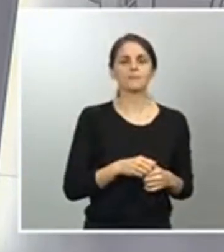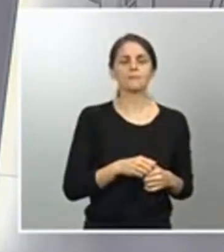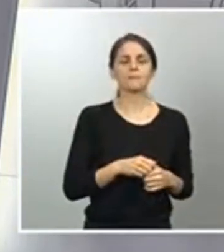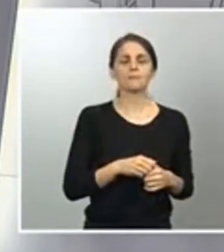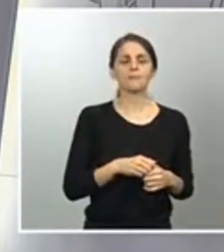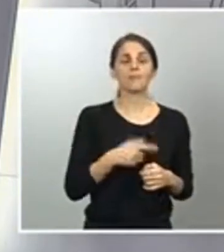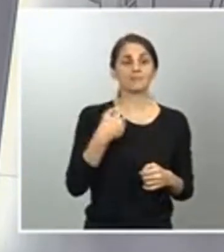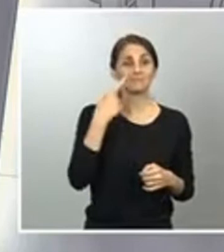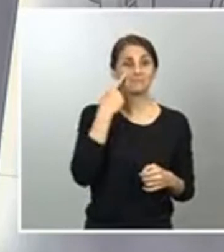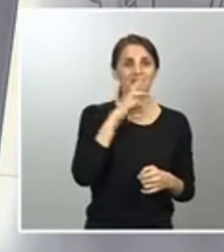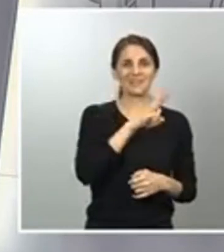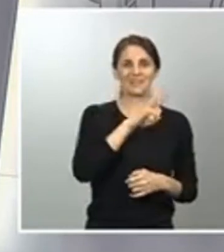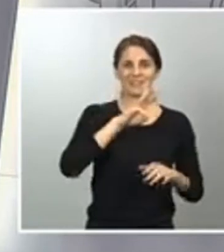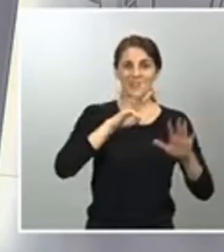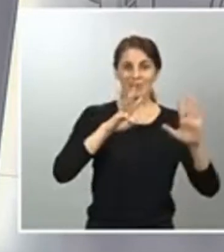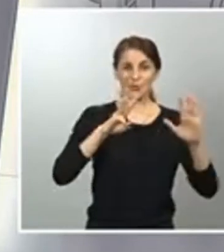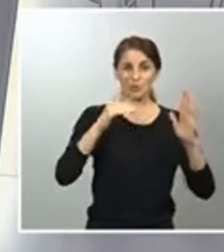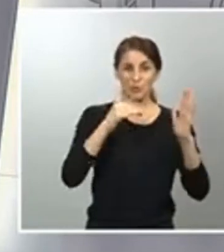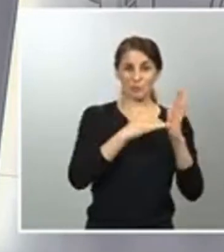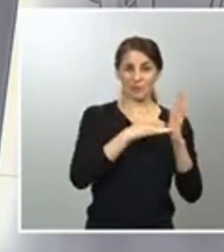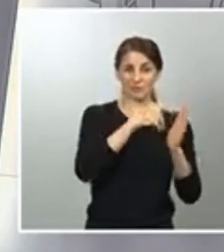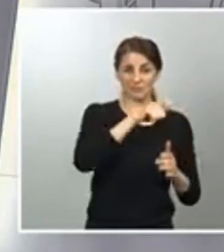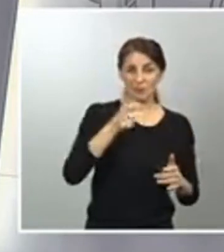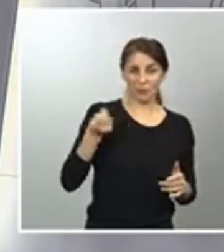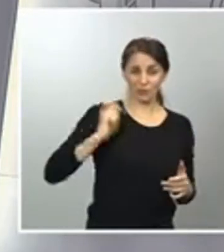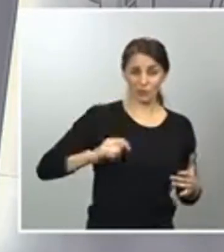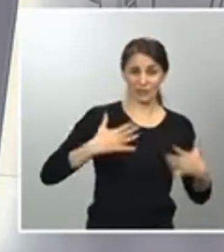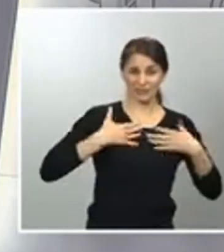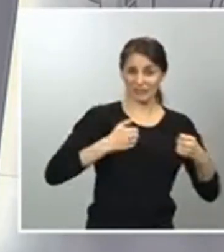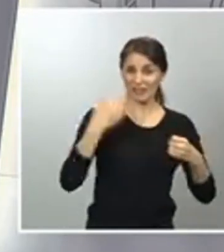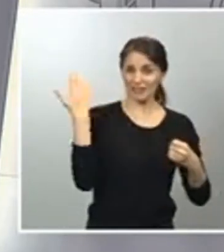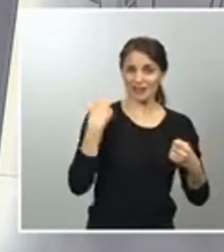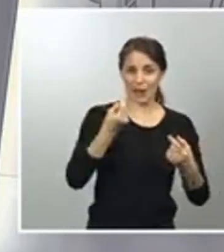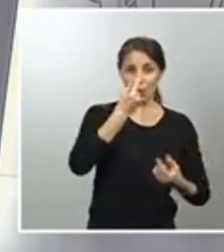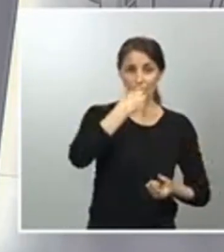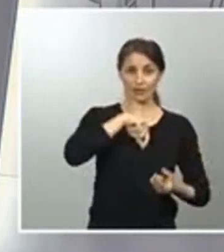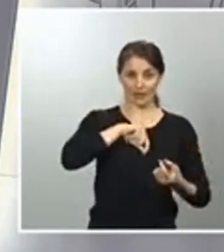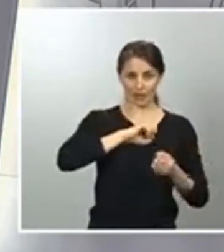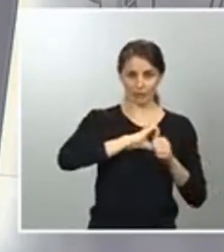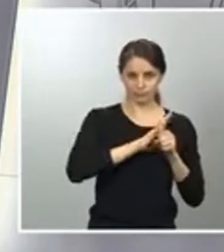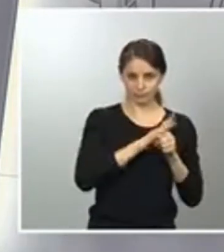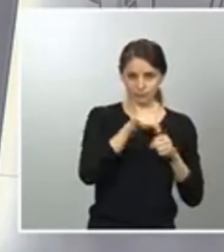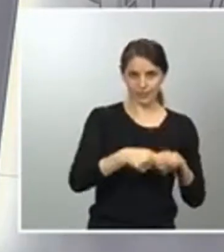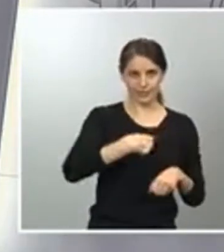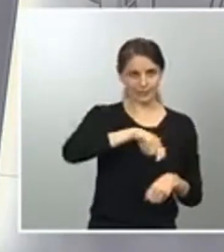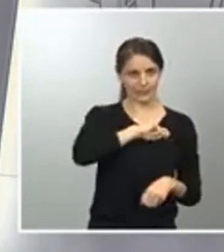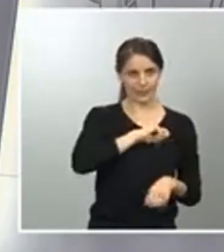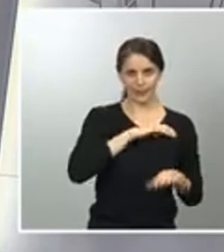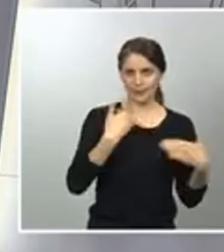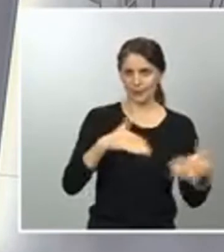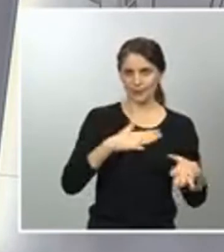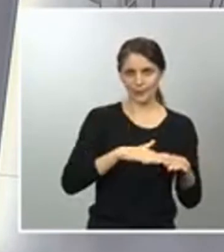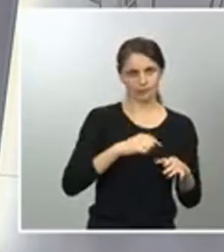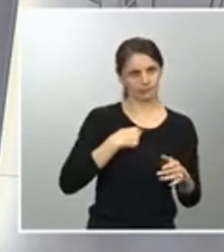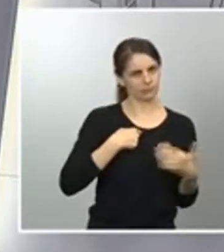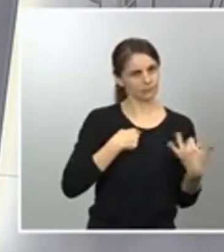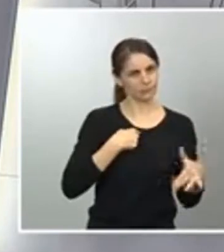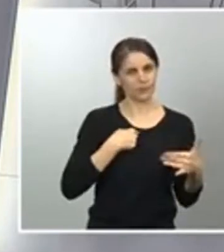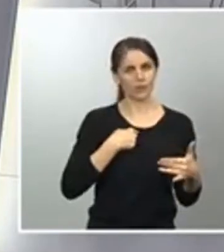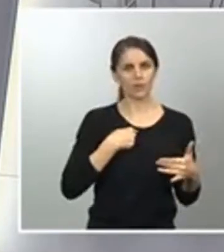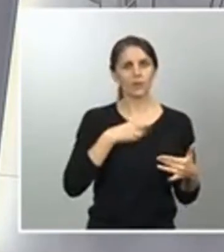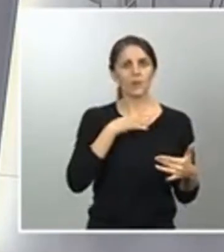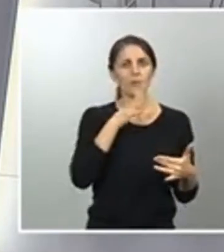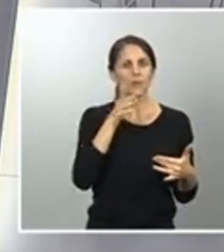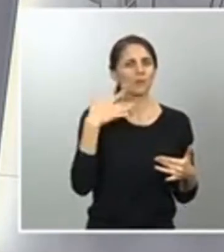38.000 profesionales sanitarios se han contagiado con COVID-19 en España, una cifra altísima. ¿Por qué no publica el Gobierno el número